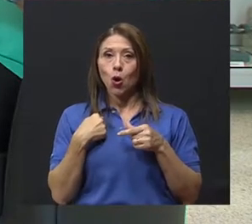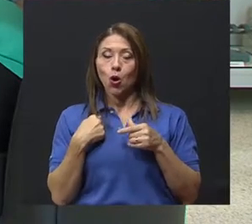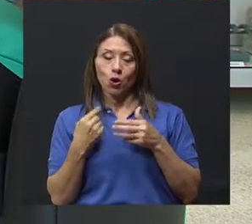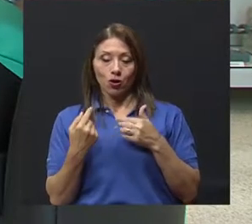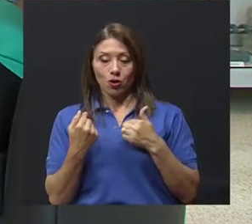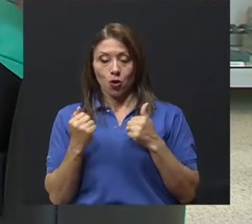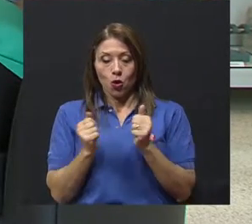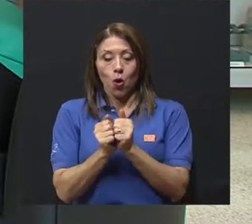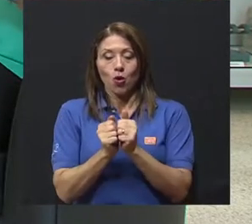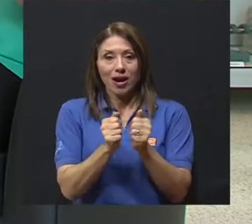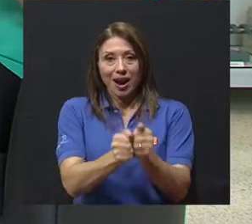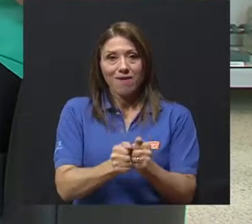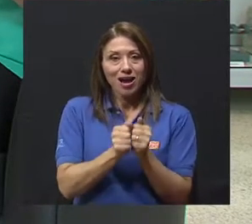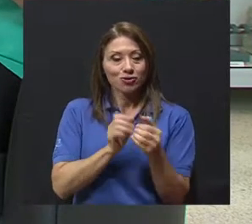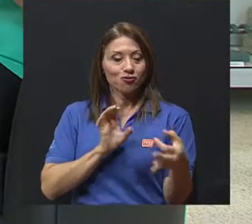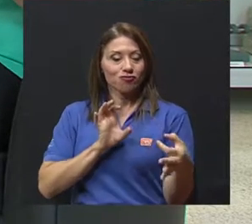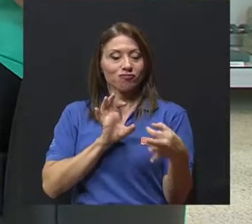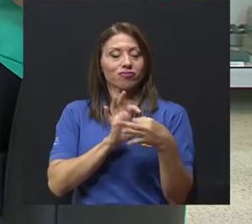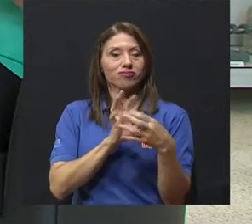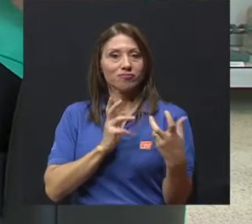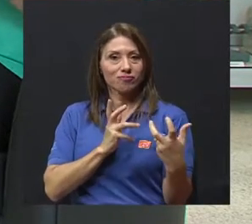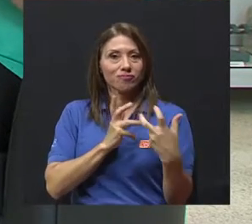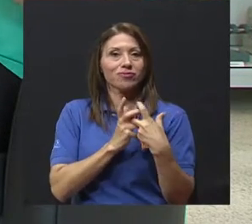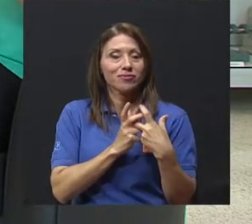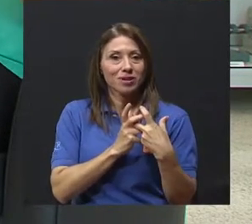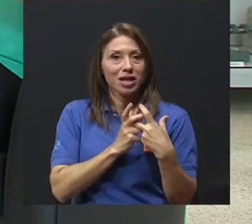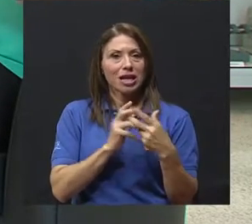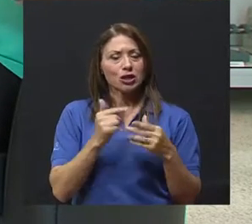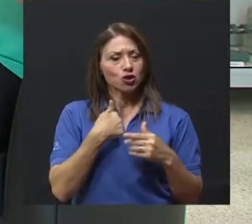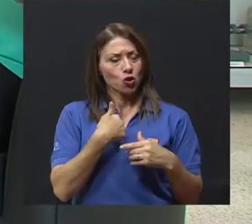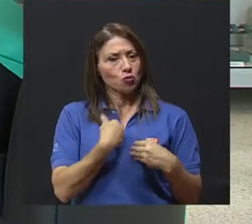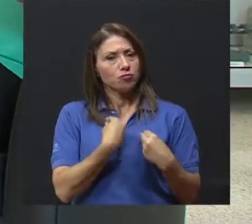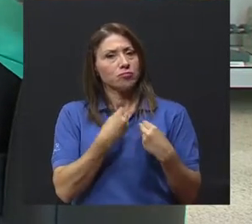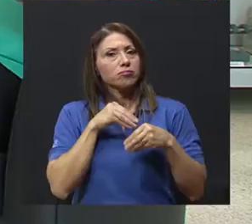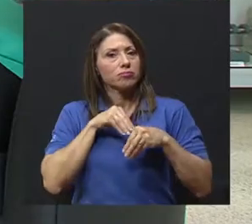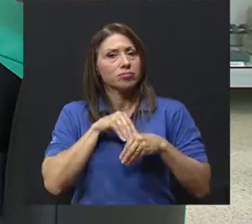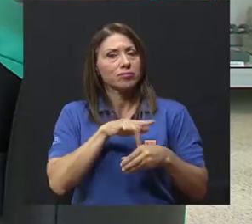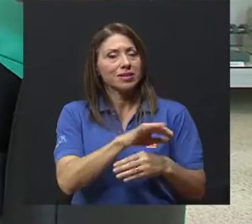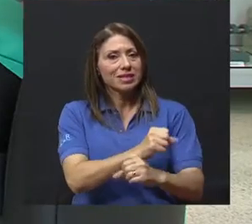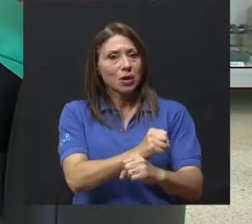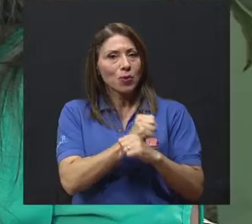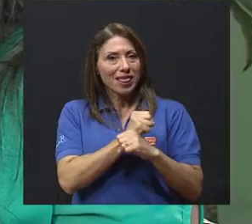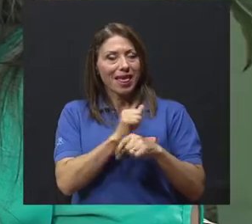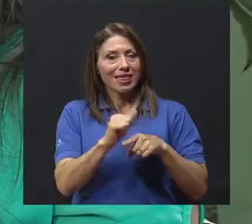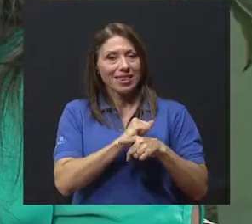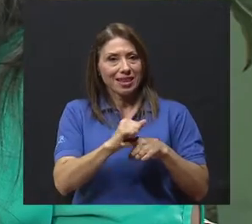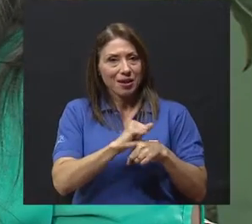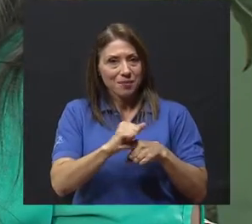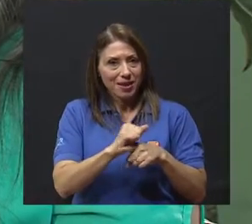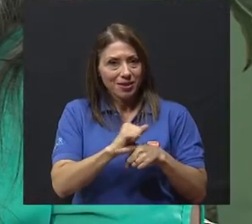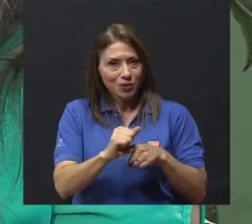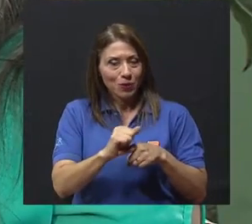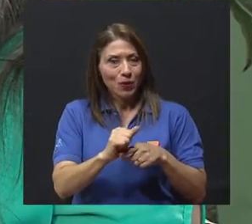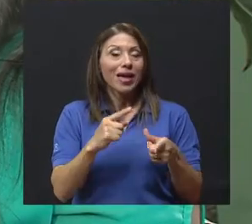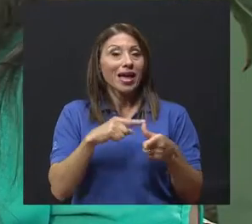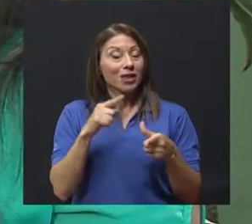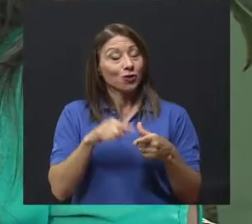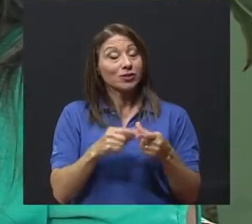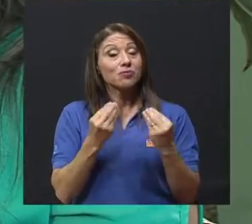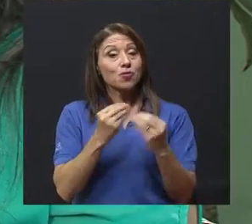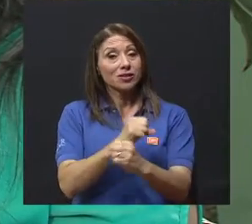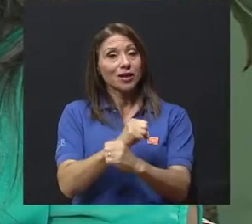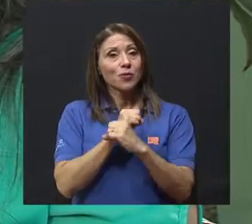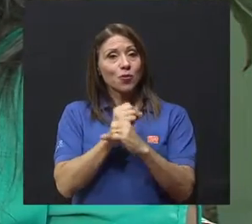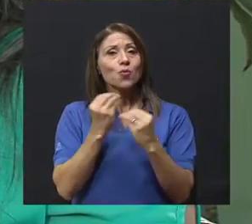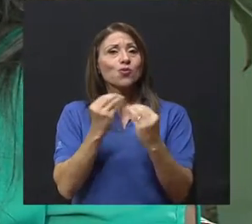caballo y yo le doy esa seguridad y ese entrenamiento y se sensibiliza todo lo que hay en terapia entonces es muy